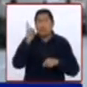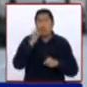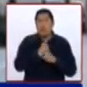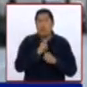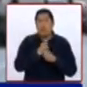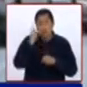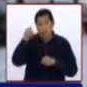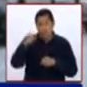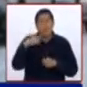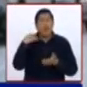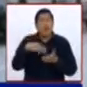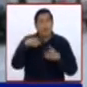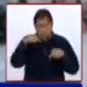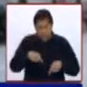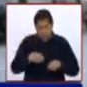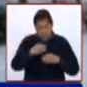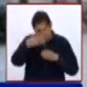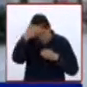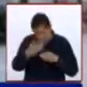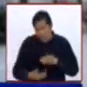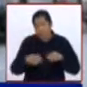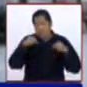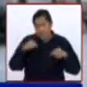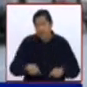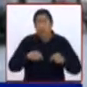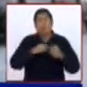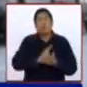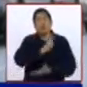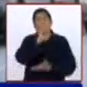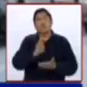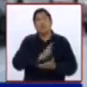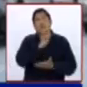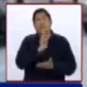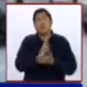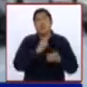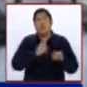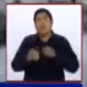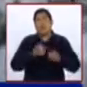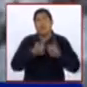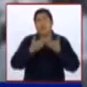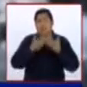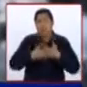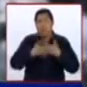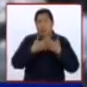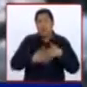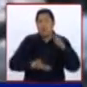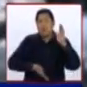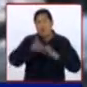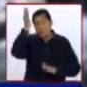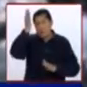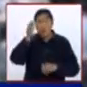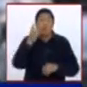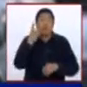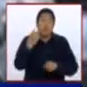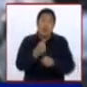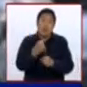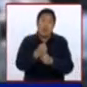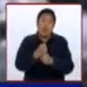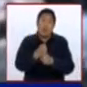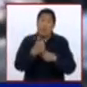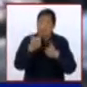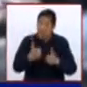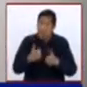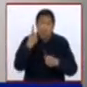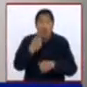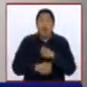allá. Ella estudió acá, terminó sus estudios aquí en la Universidad de Administración de Empresas. Se fue porque le salió un trabajo y ella